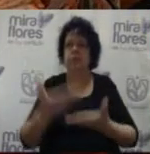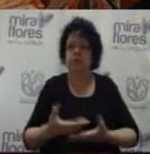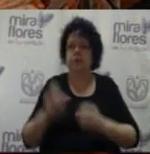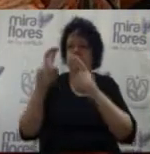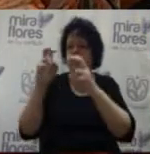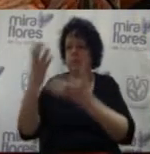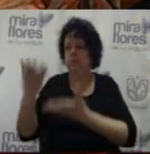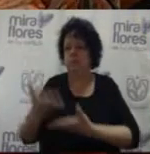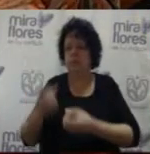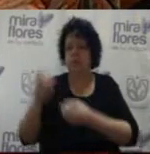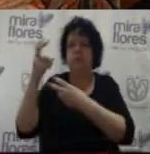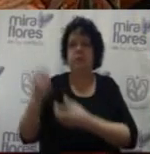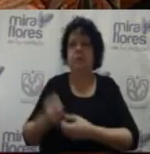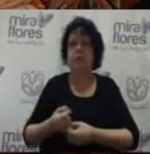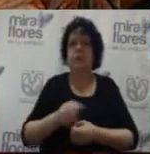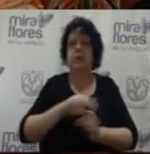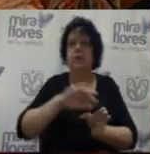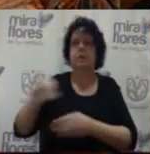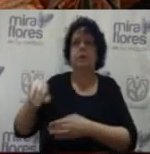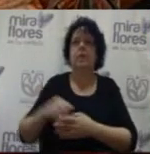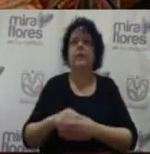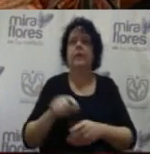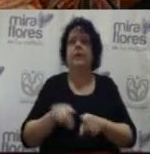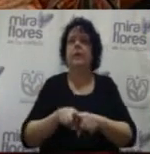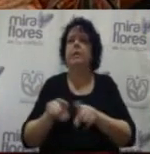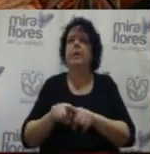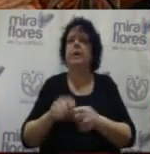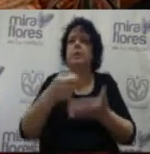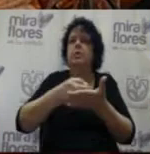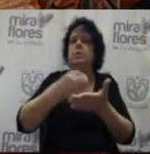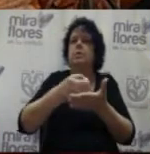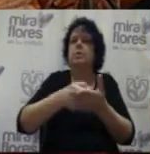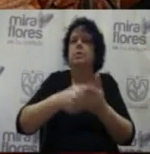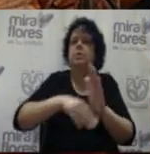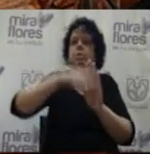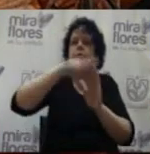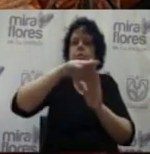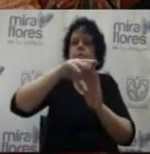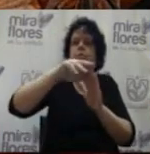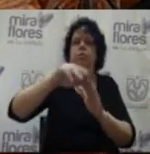de barrido de calles, el costo se ve incrementado en un